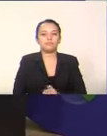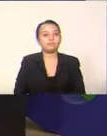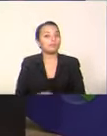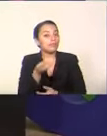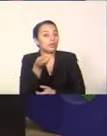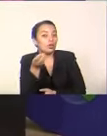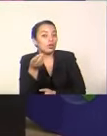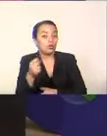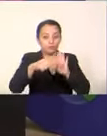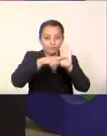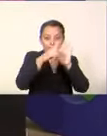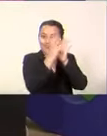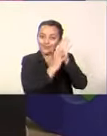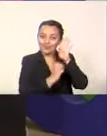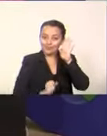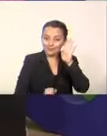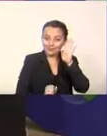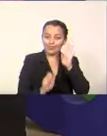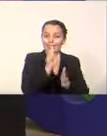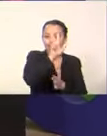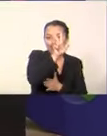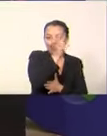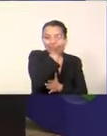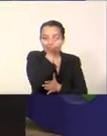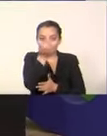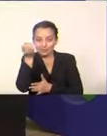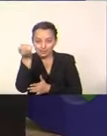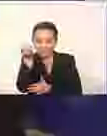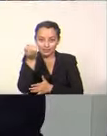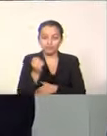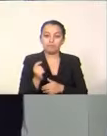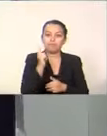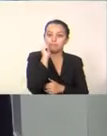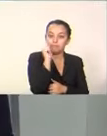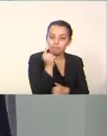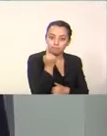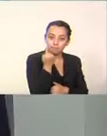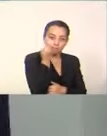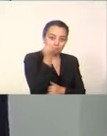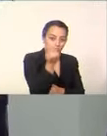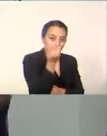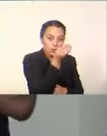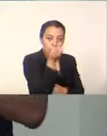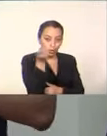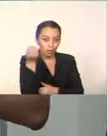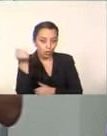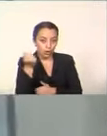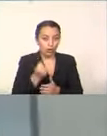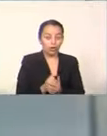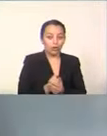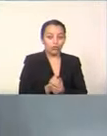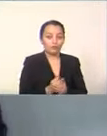de 3 cifras, restando de las decenas, podemos hacer lo siguiente. Número 1. Lo primero que tendríamos que hacer, si se fijan, es